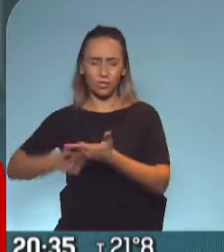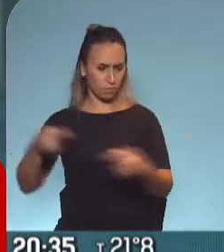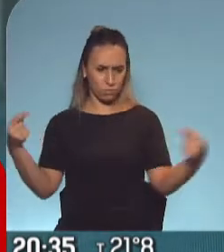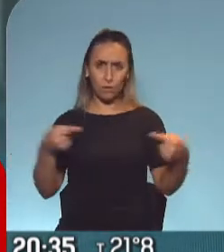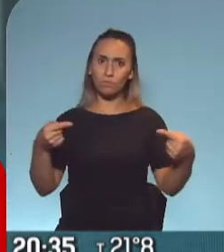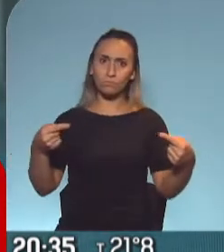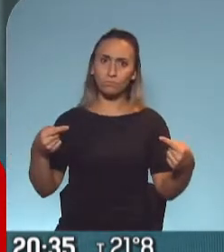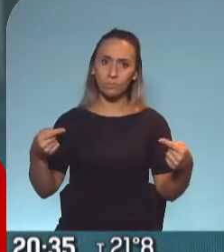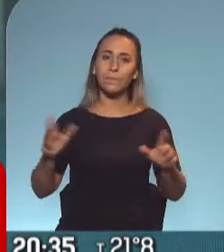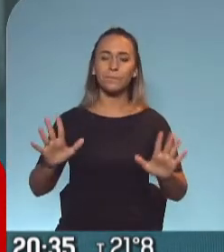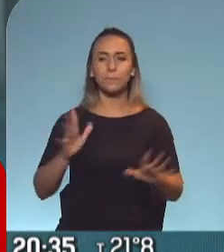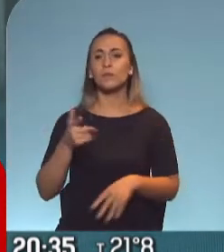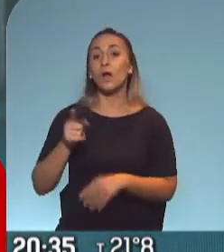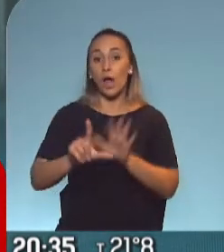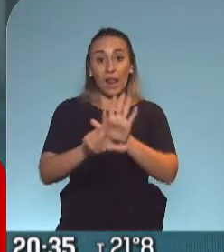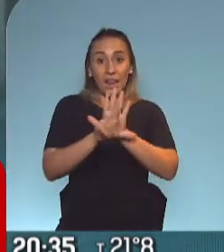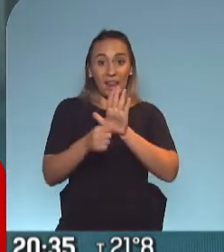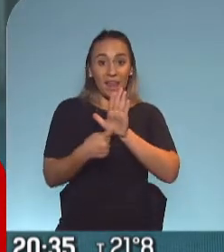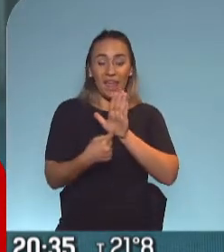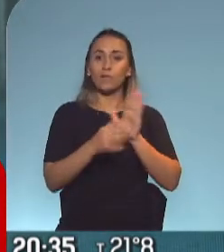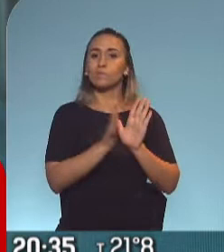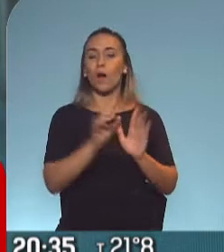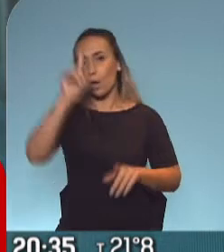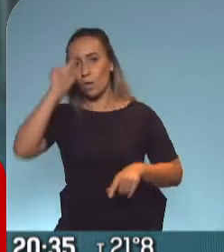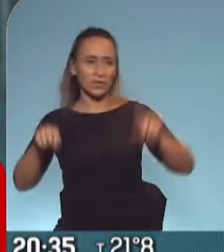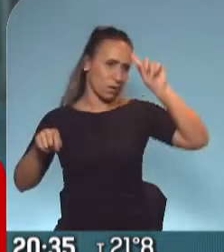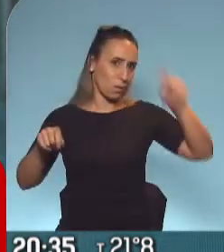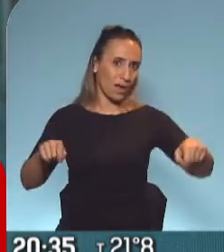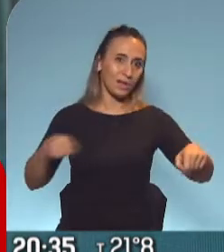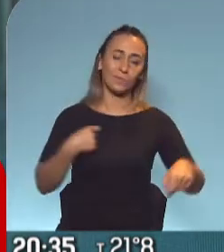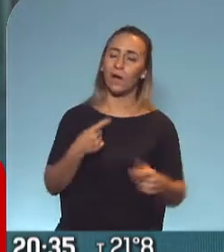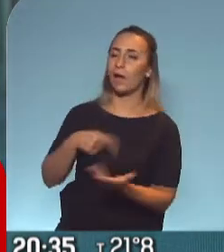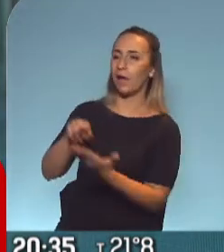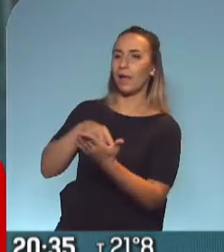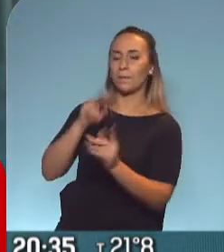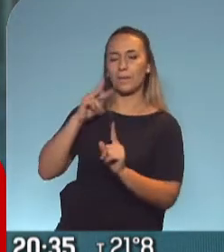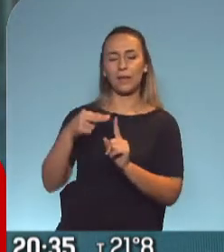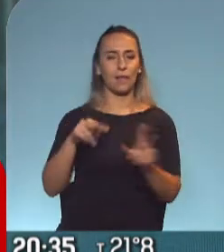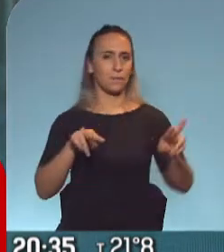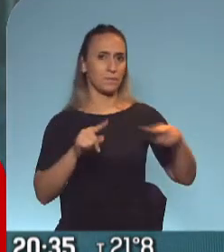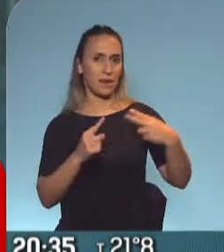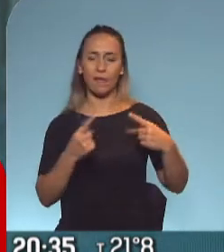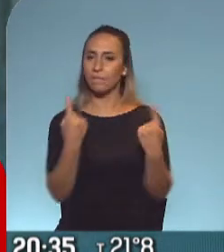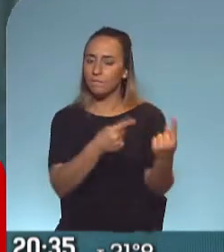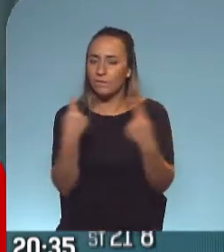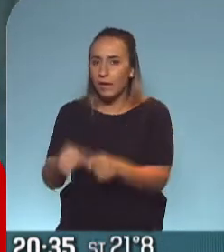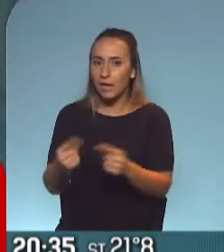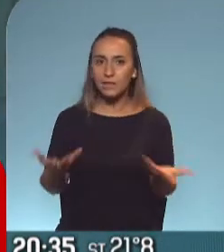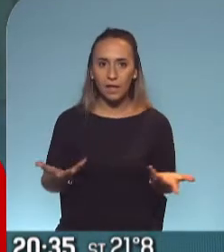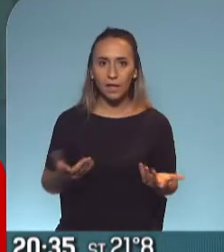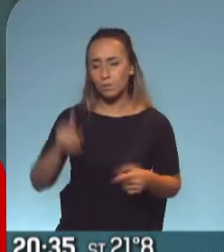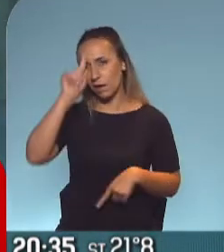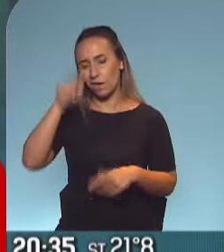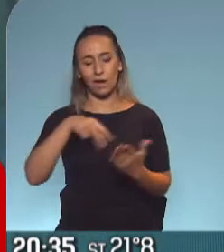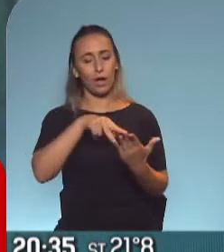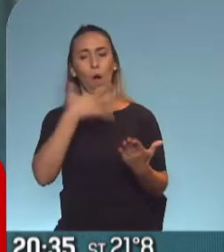Cuando te decimos que las leyes dicen lo que los jueces quieren que digan, nos referimos a esto, a que ante una misma situación, un juez interpreta A y otro interpreta